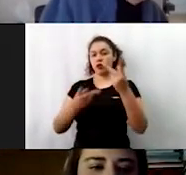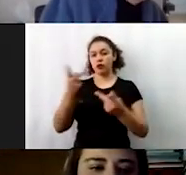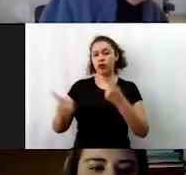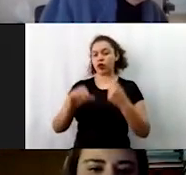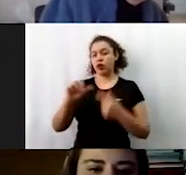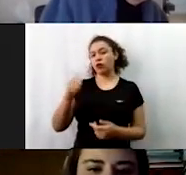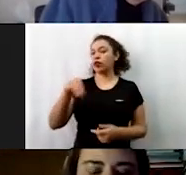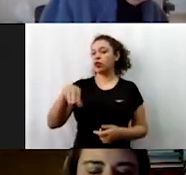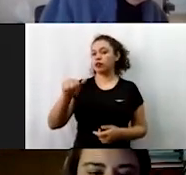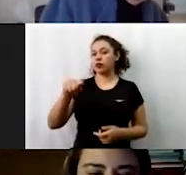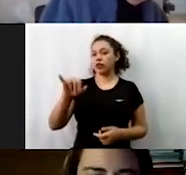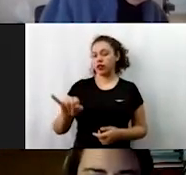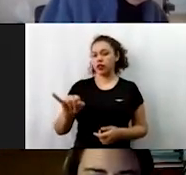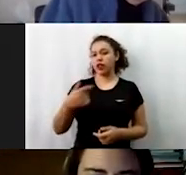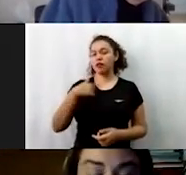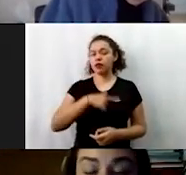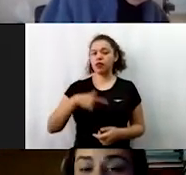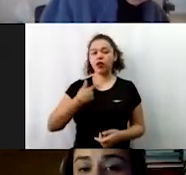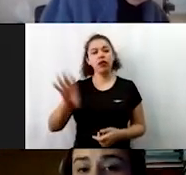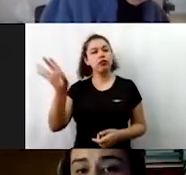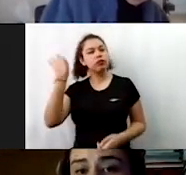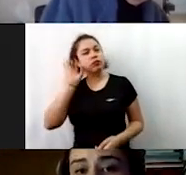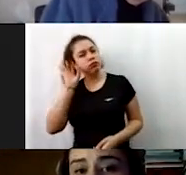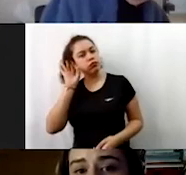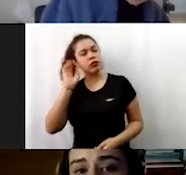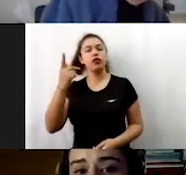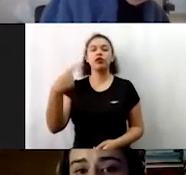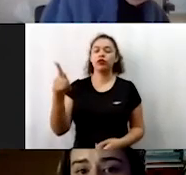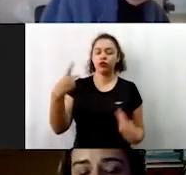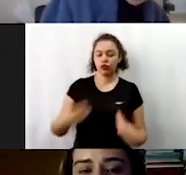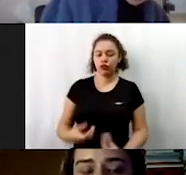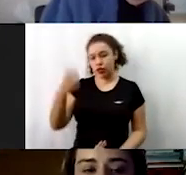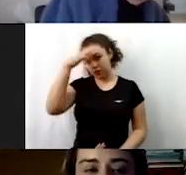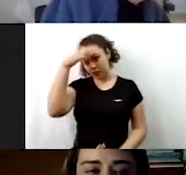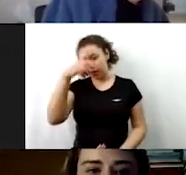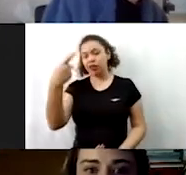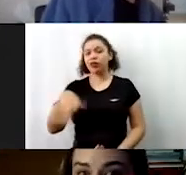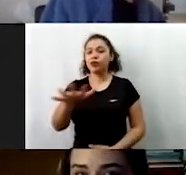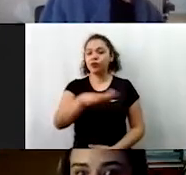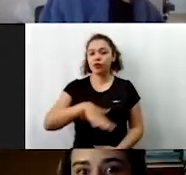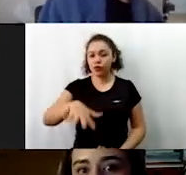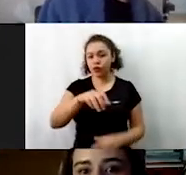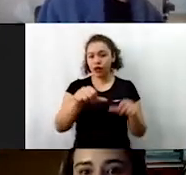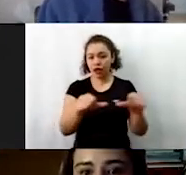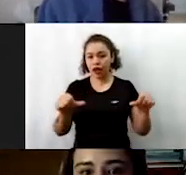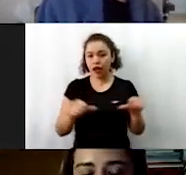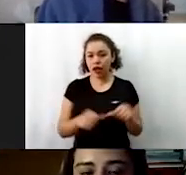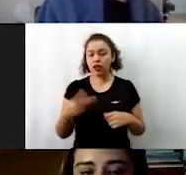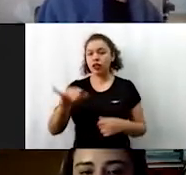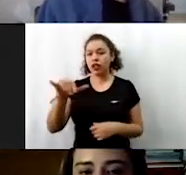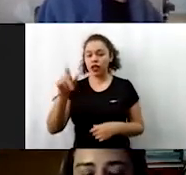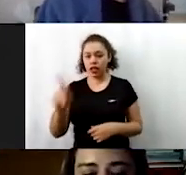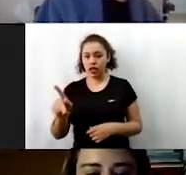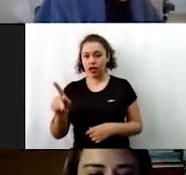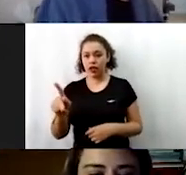sí me gustaría escuchar desde su vivencia, desde su sector, desde la IAPS, cómo es que